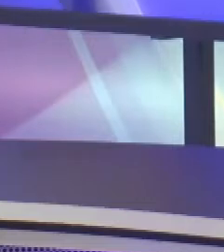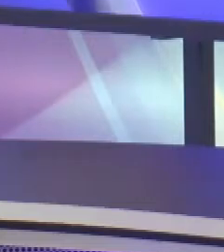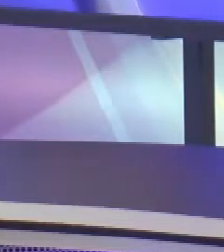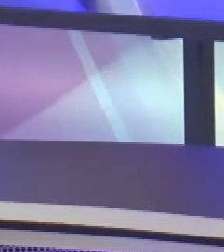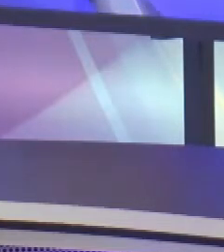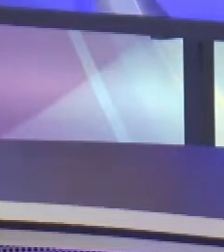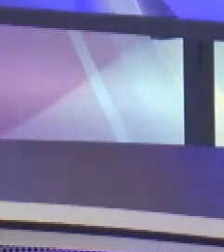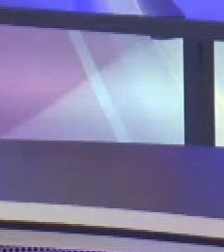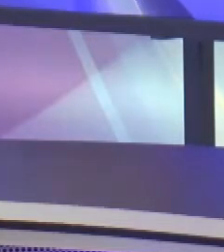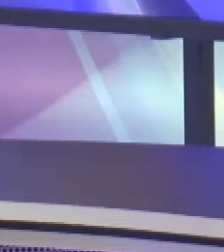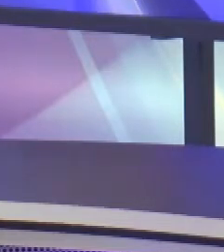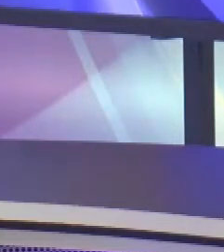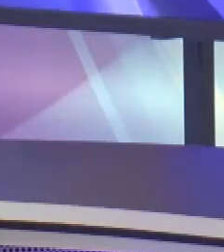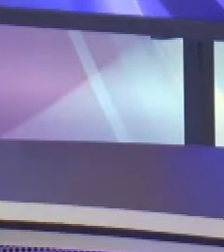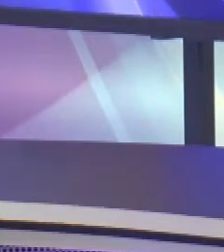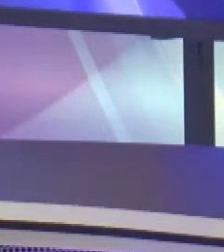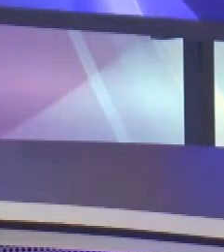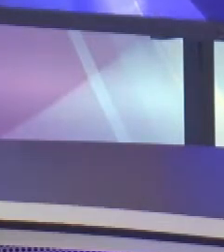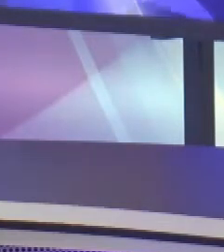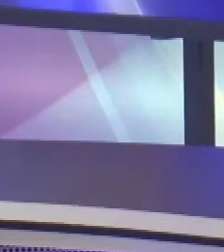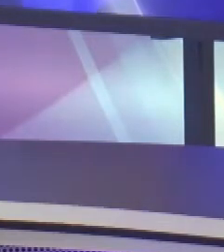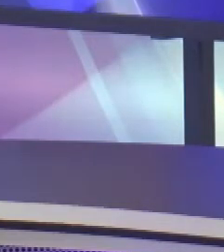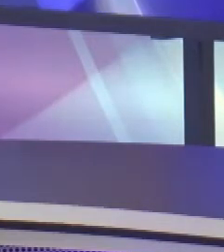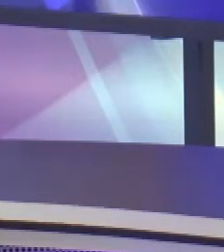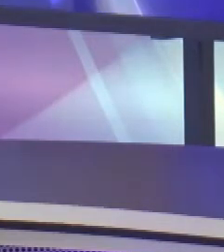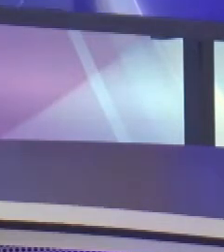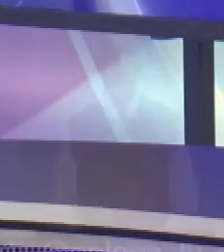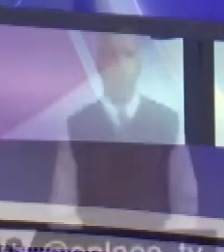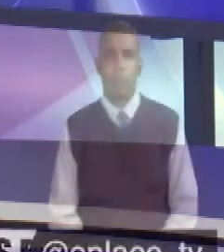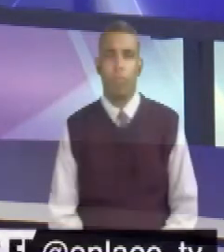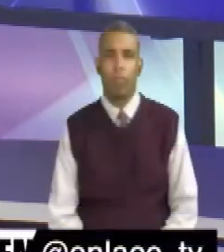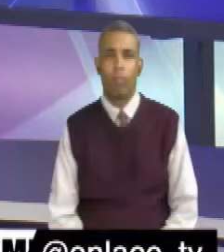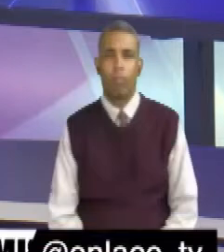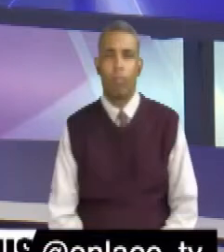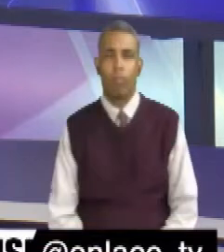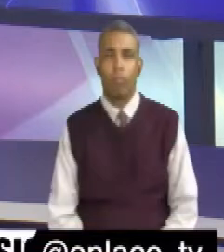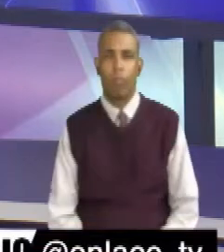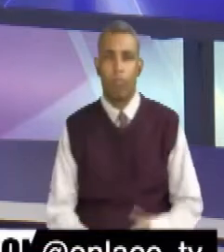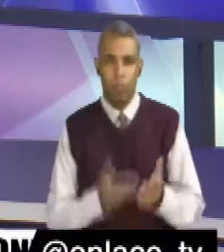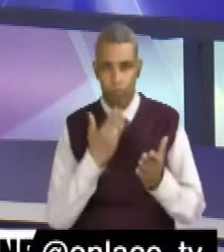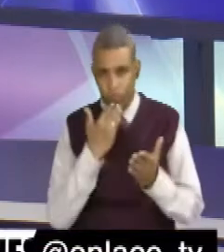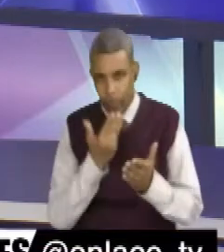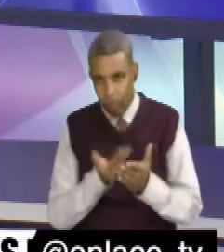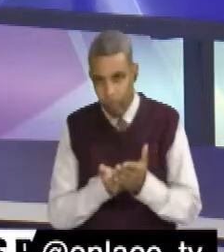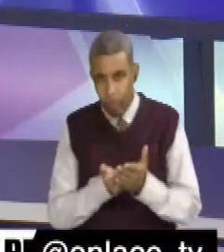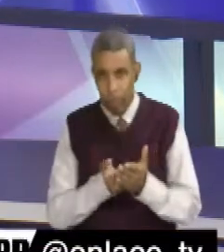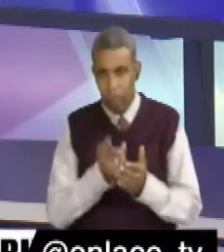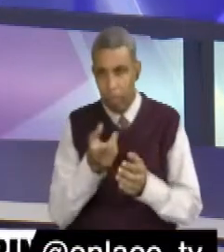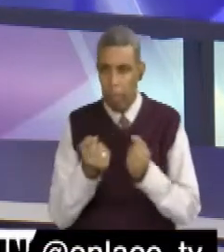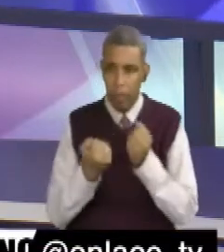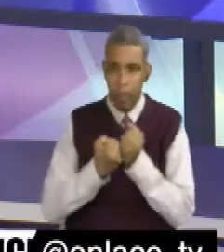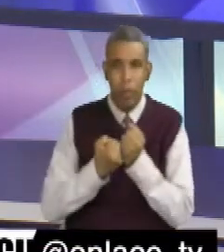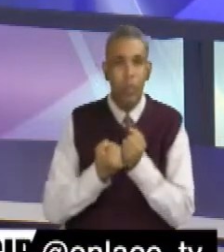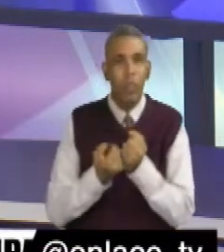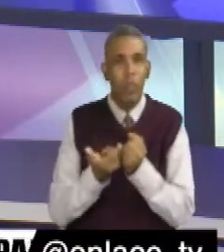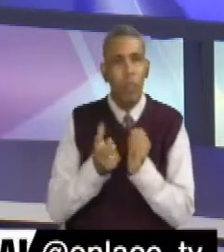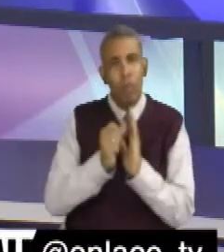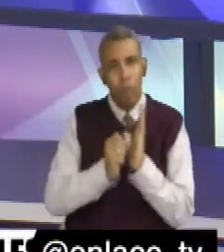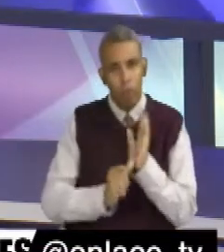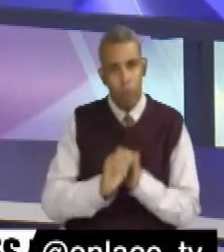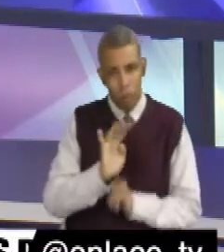Gracias por continuar con nosotros en Enlace Noticias. Empresarios barranqueños siguen apoyando la iniciativa de los nuevos 40.000